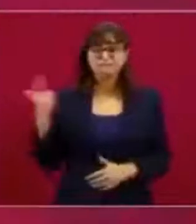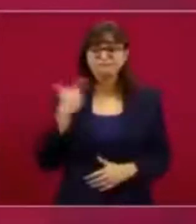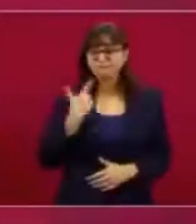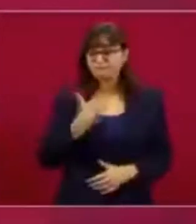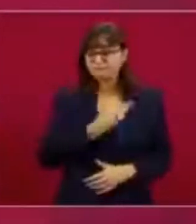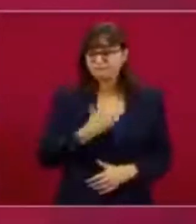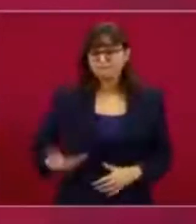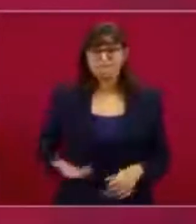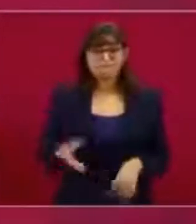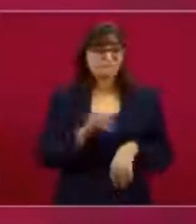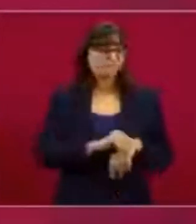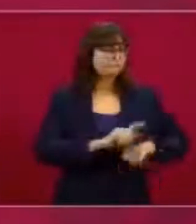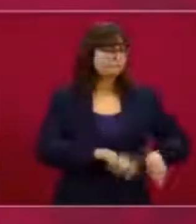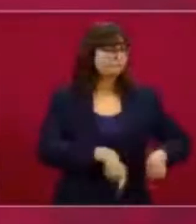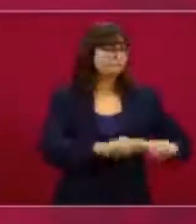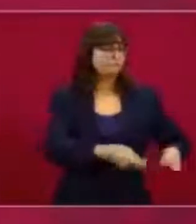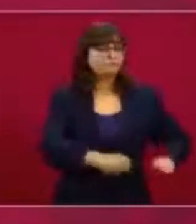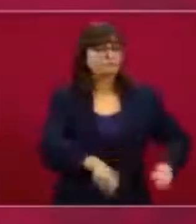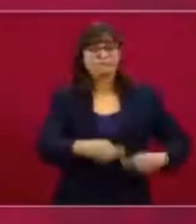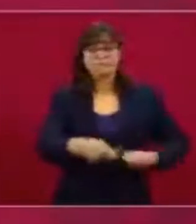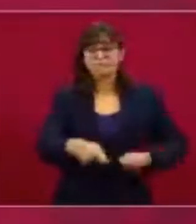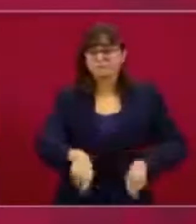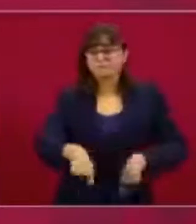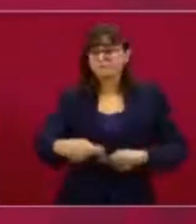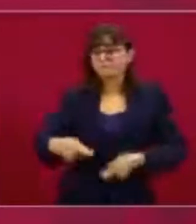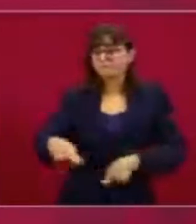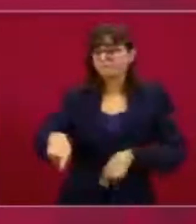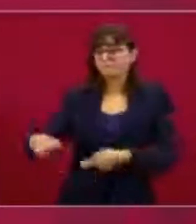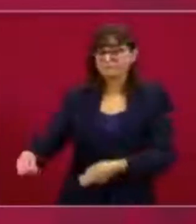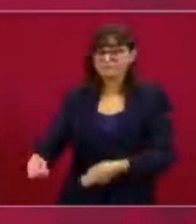Miren, les voy a hablar de otro